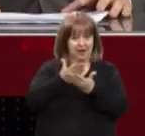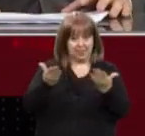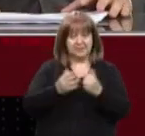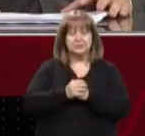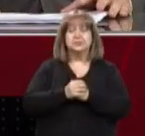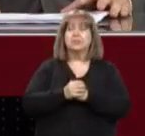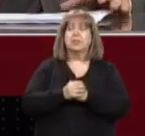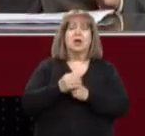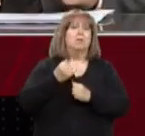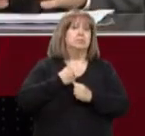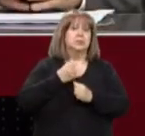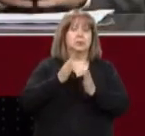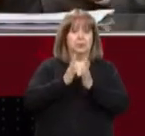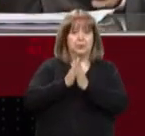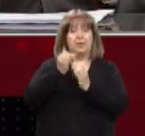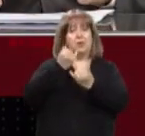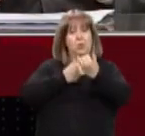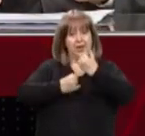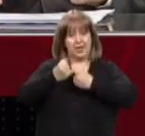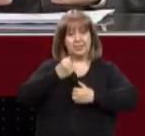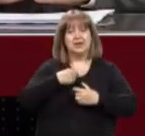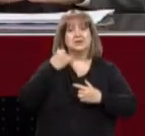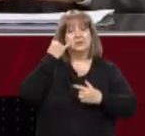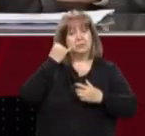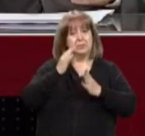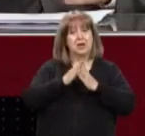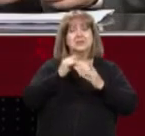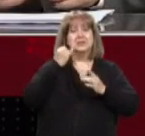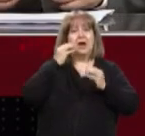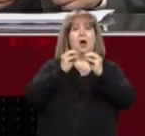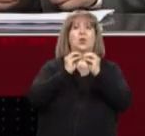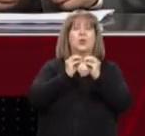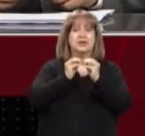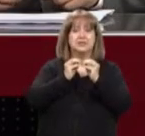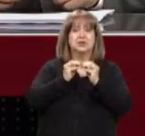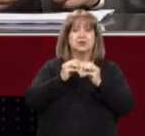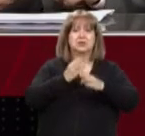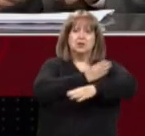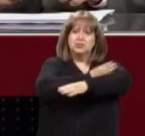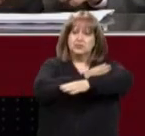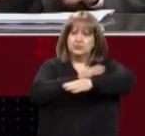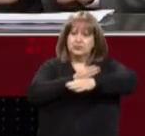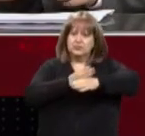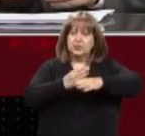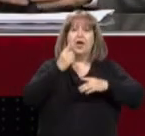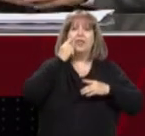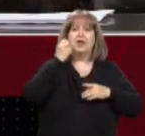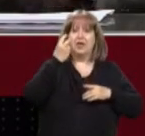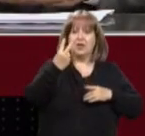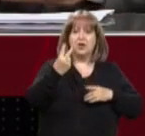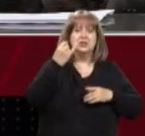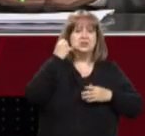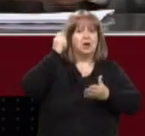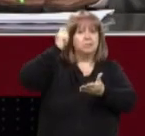Ramón, ¿qué puede contarnos luego de que haya finalizado ya este proceso y de que se esté esperando simplemente a que el 2 haya una sentencia?